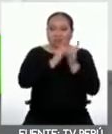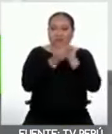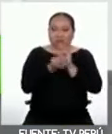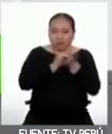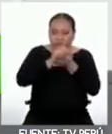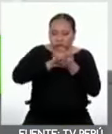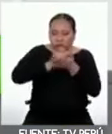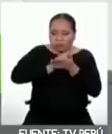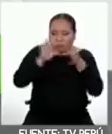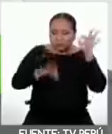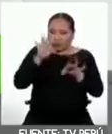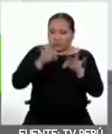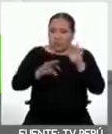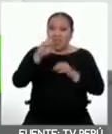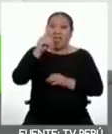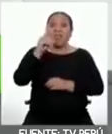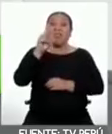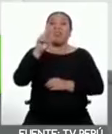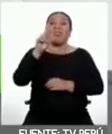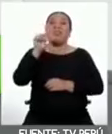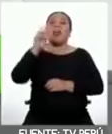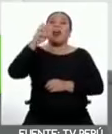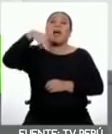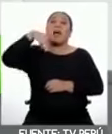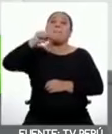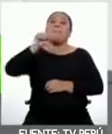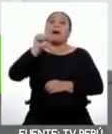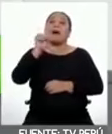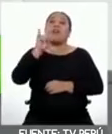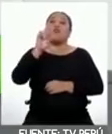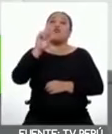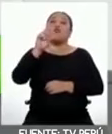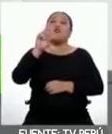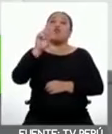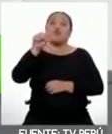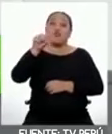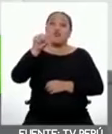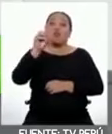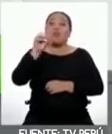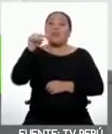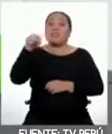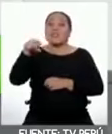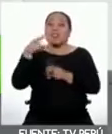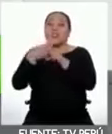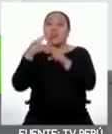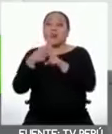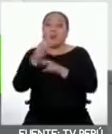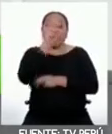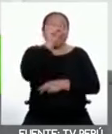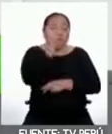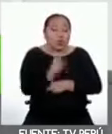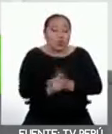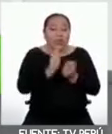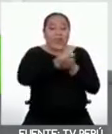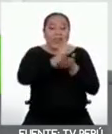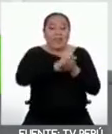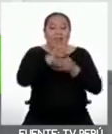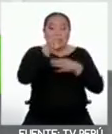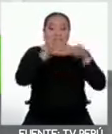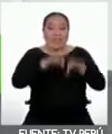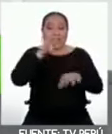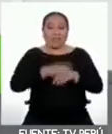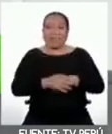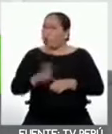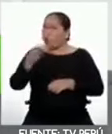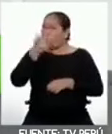usted. Ese es el nombre que se le da a la persona que escribe un libreto o guión teatral. ¿Hay algún aspecto más que